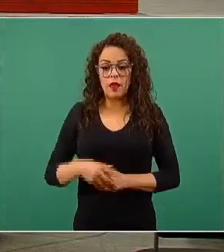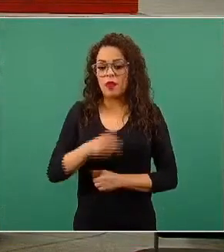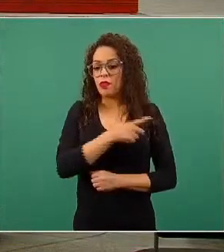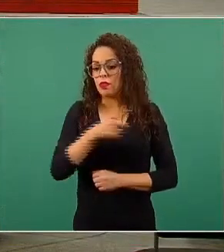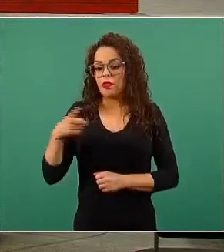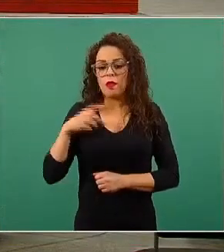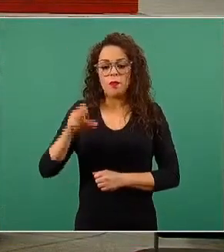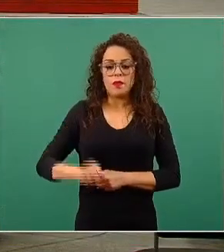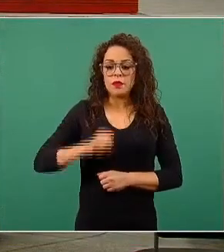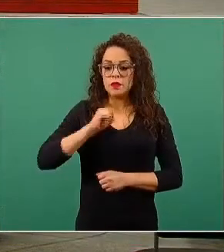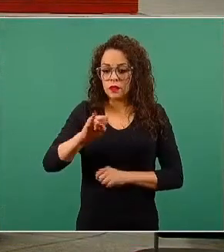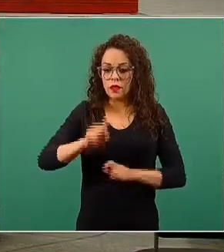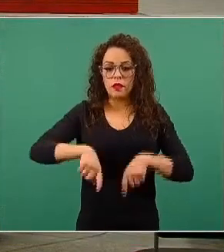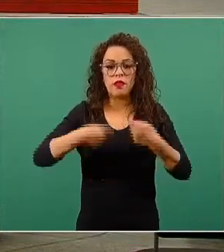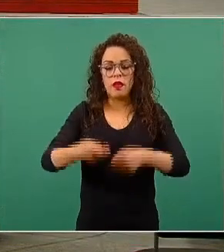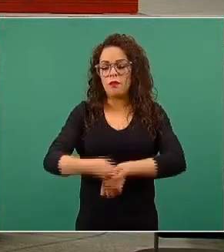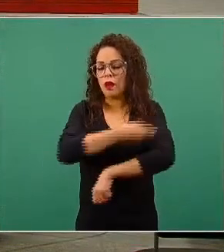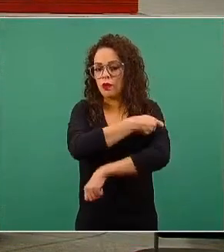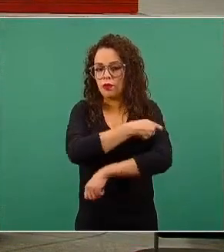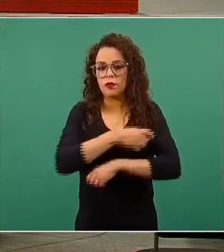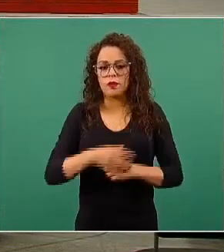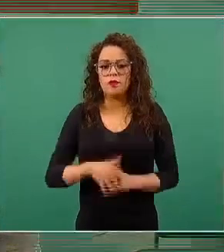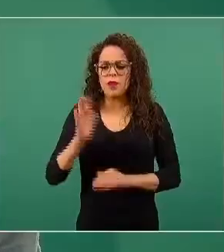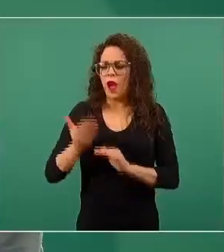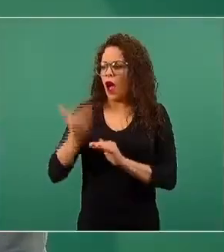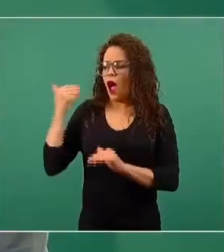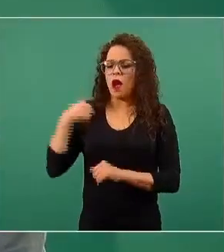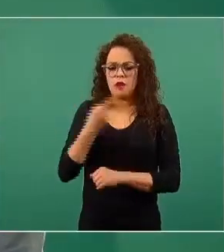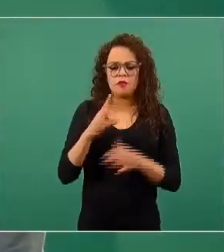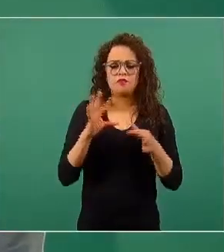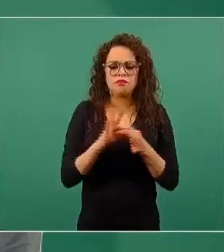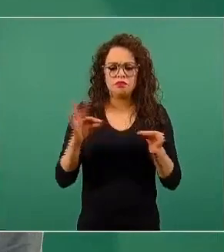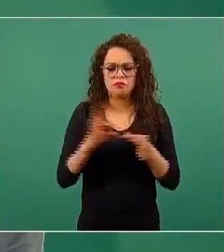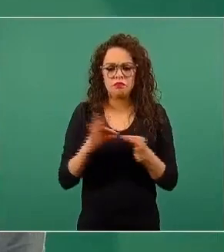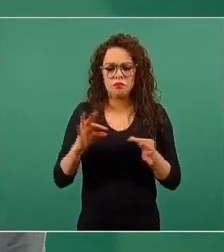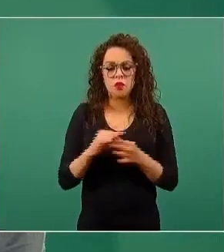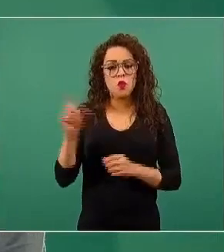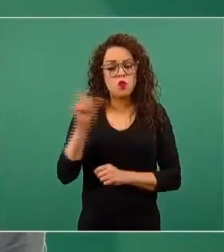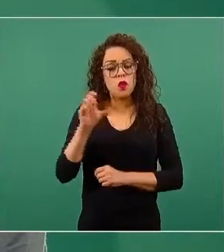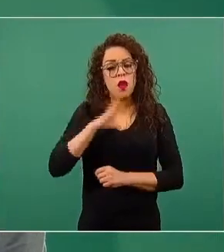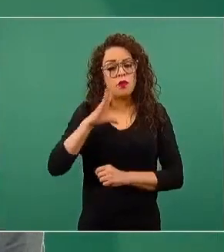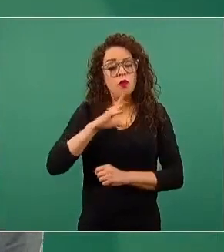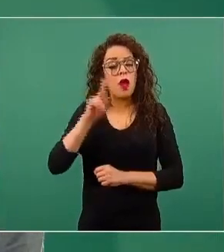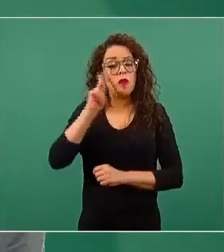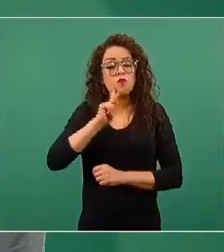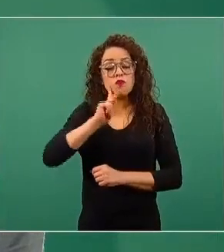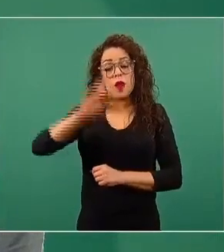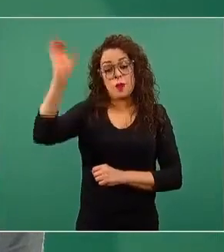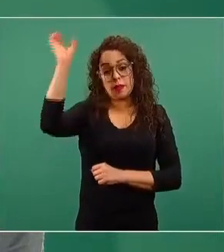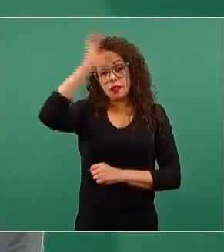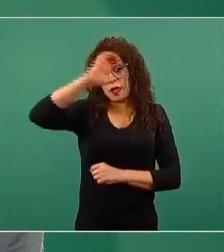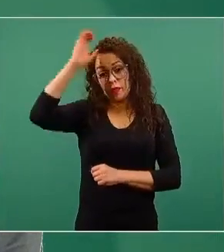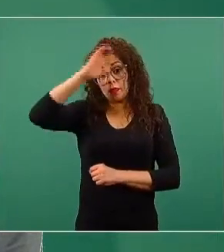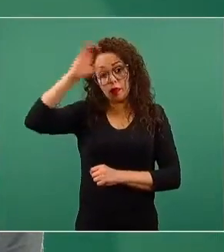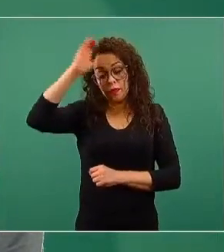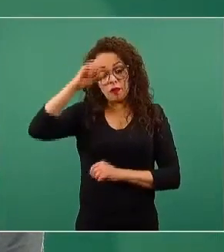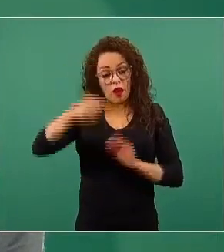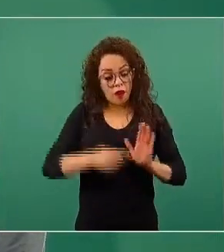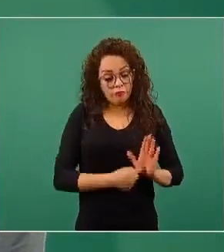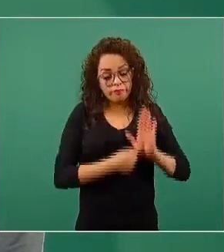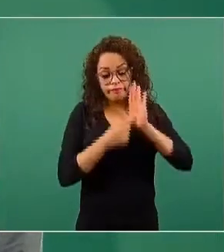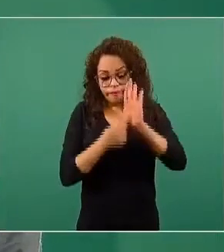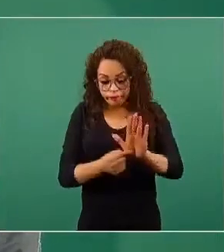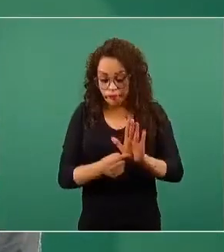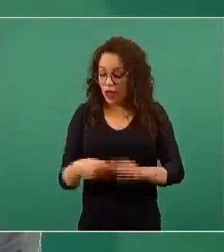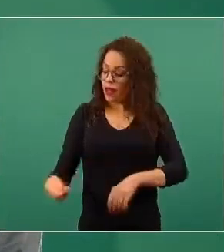ser vacunada. Habíamos comentado ya en ocasiones anteriores, en el momento en que existe evidencia científica de que la vacuna